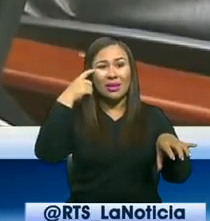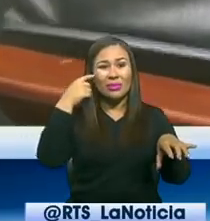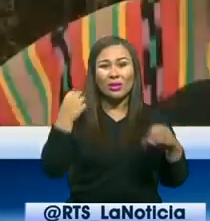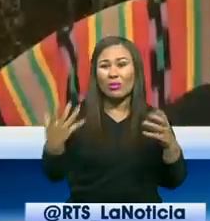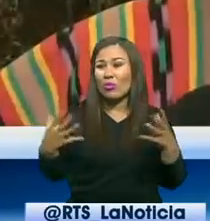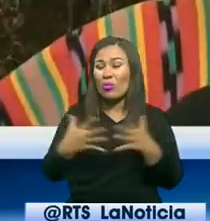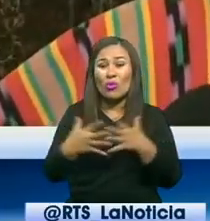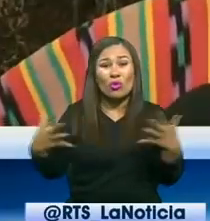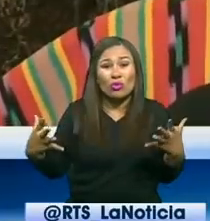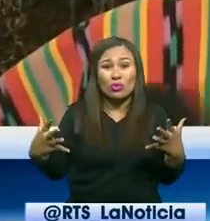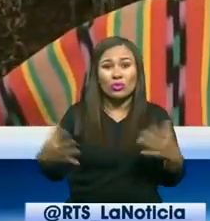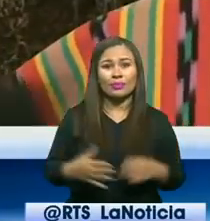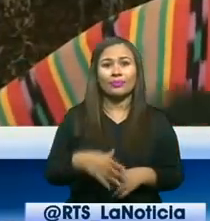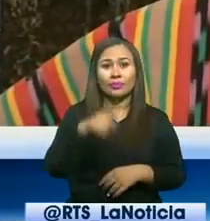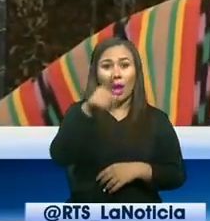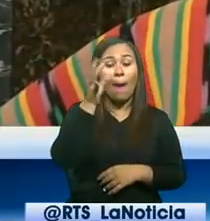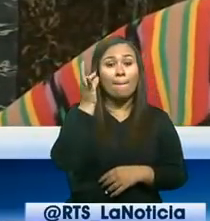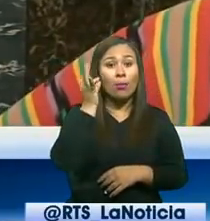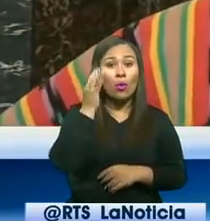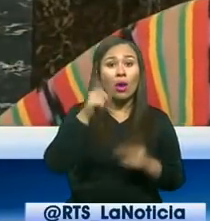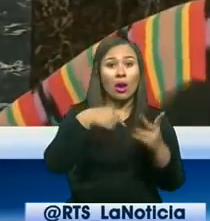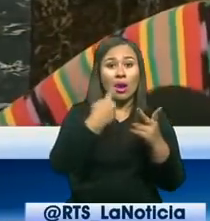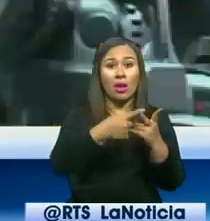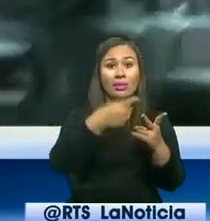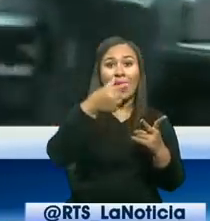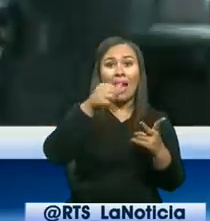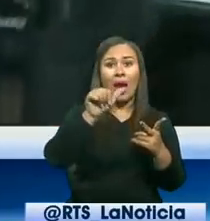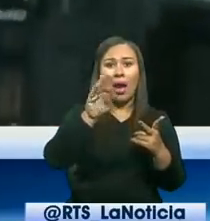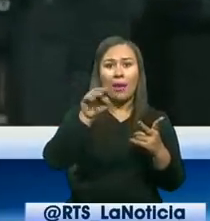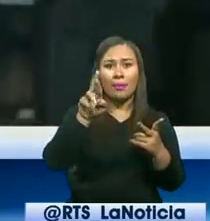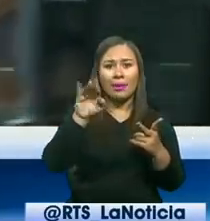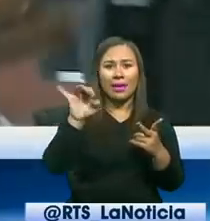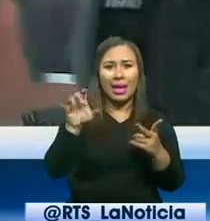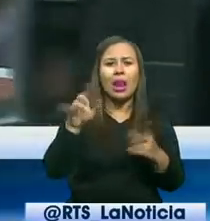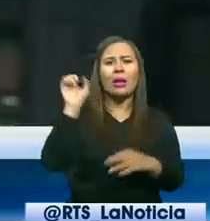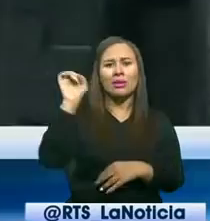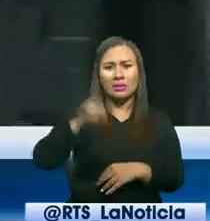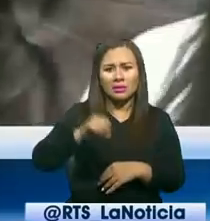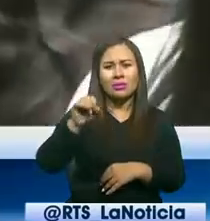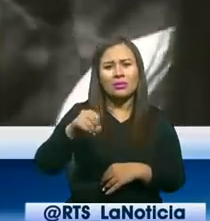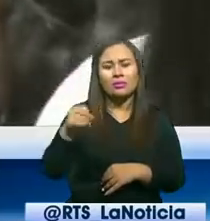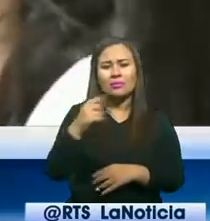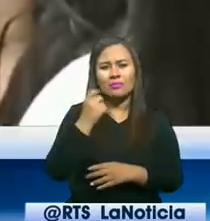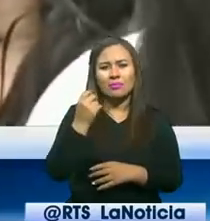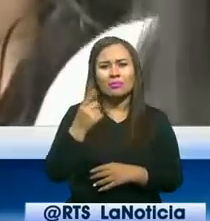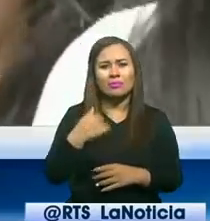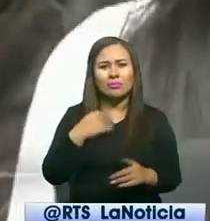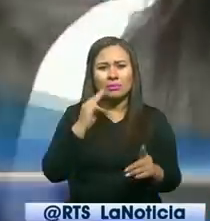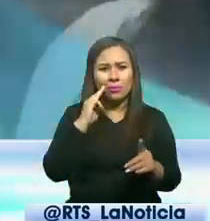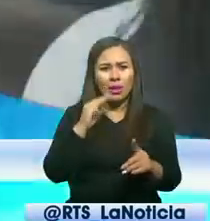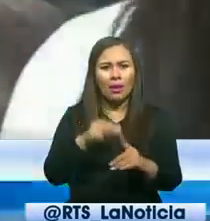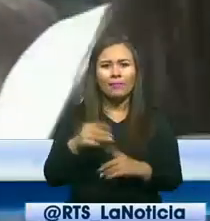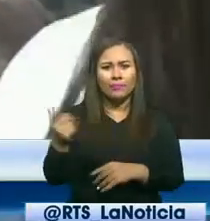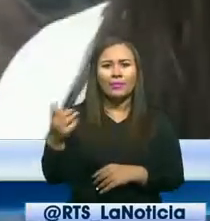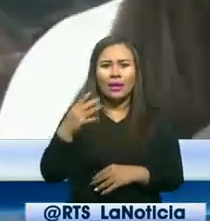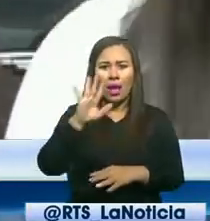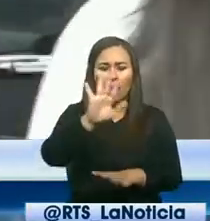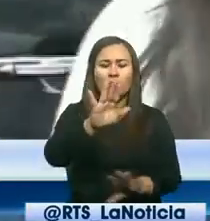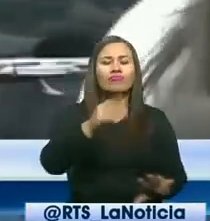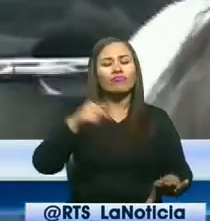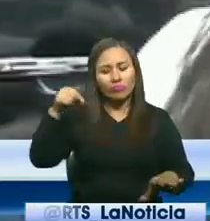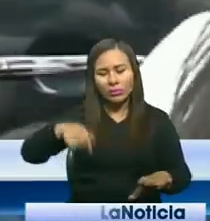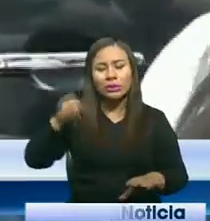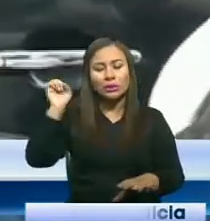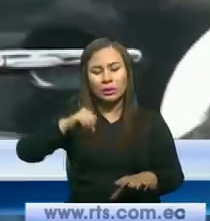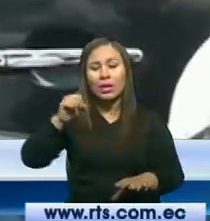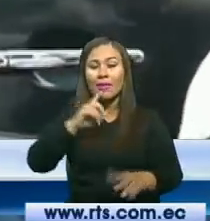marcadas. Soledad Buendía y Gabriela Rivadeneira confirmaban la existencia de este mensaje. No ha mencionado salirse, hay una discusión interna en el bloque que